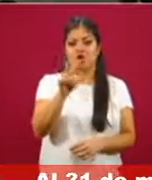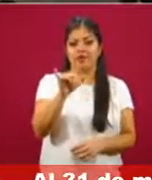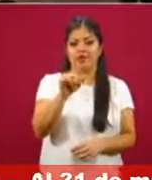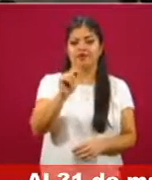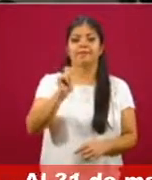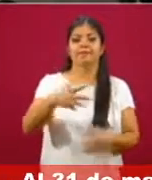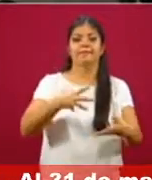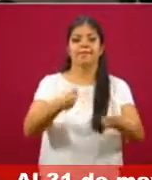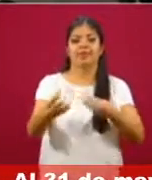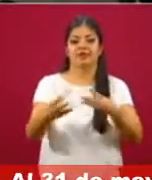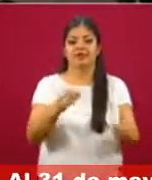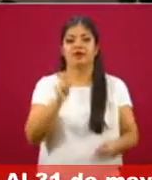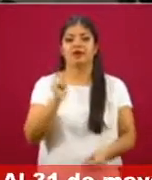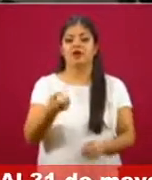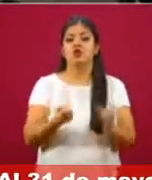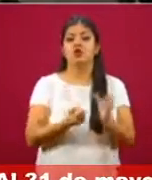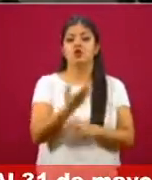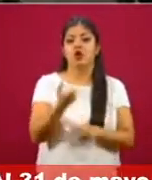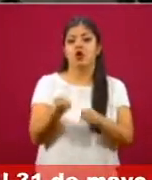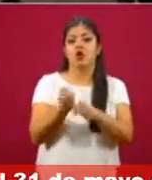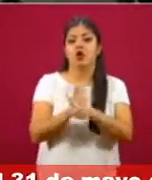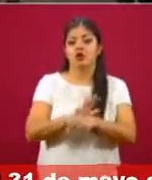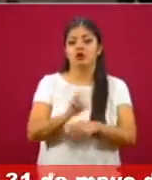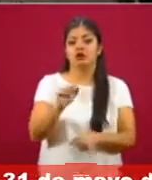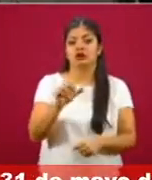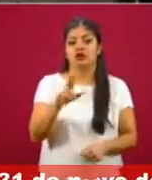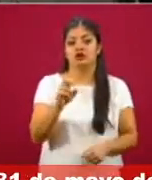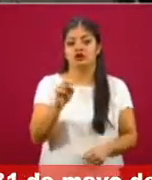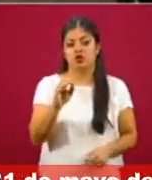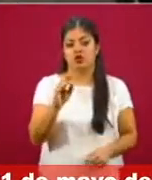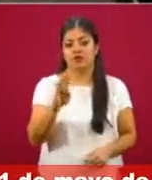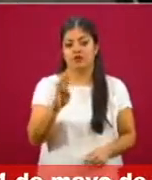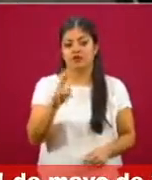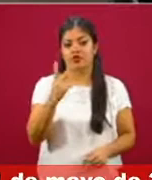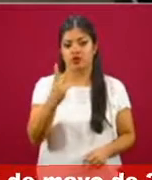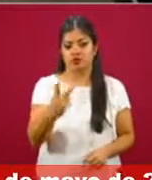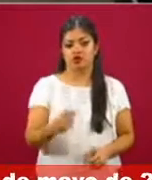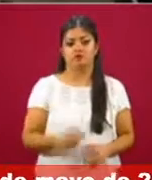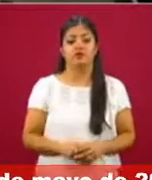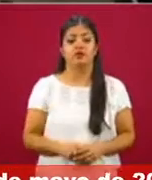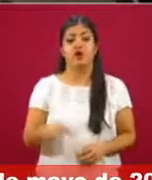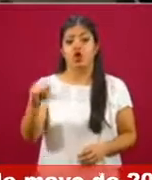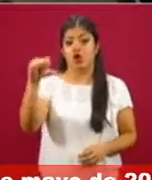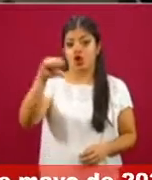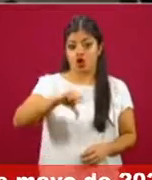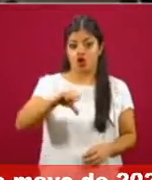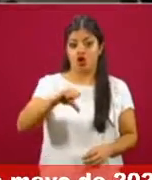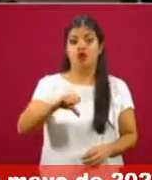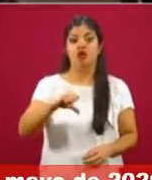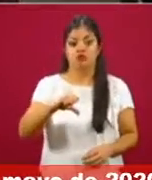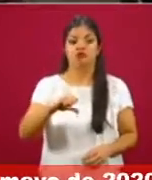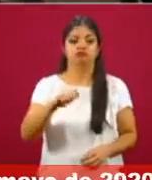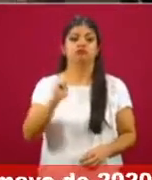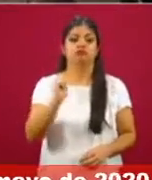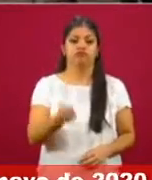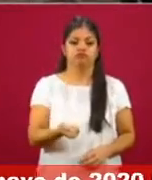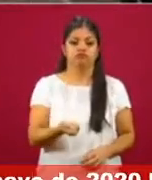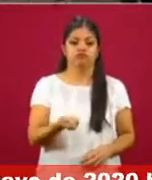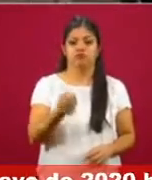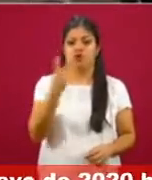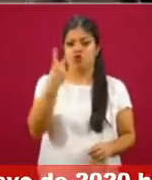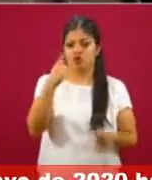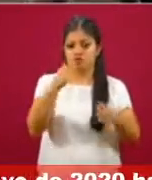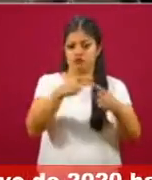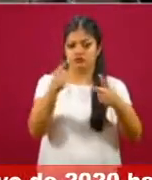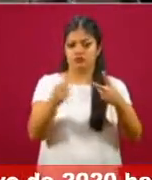la pandemia causada por el nuevo coronavirus SARS-CoV-2. Hoy nos vamos a dedicar a dos elementos, uno que será